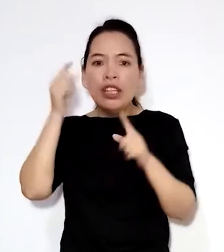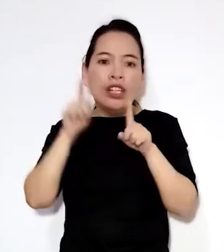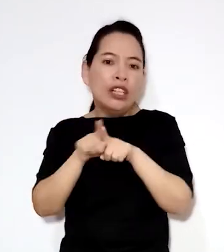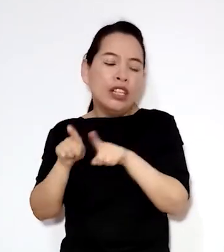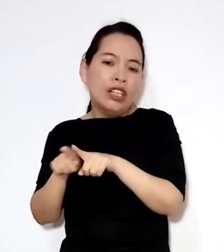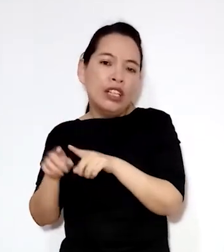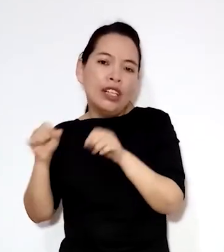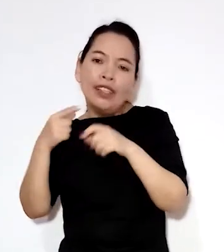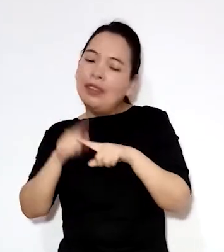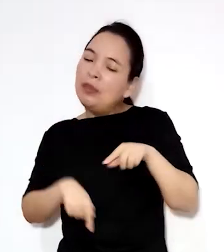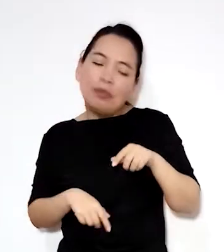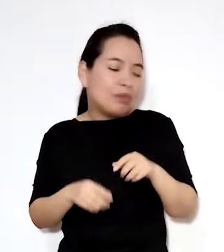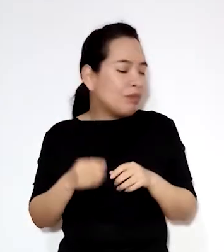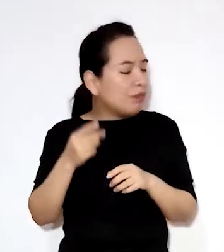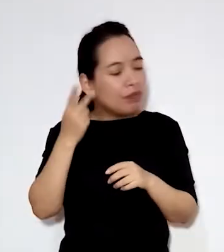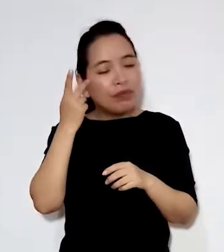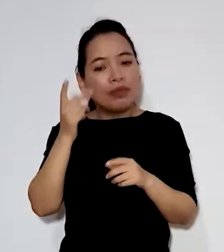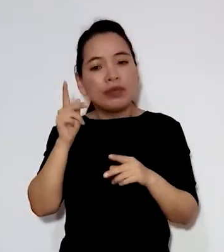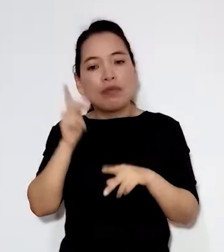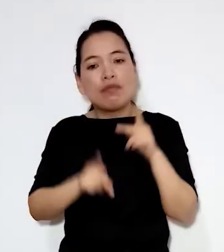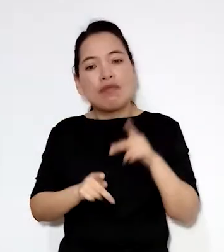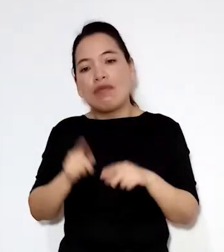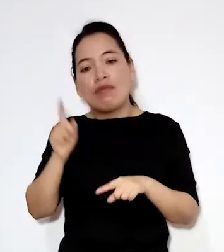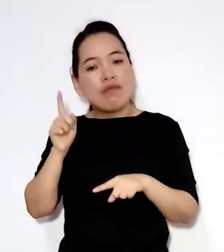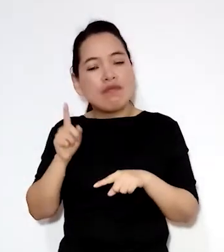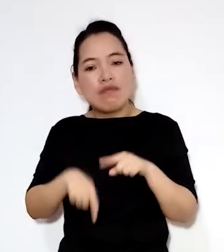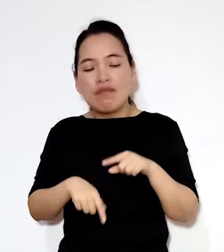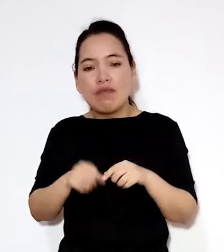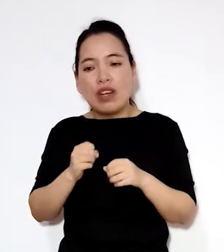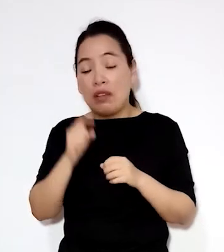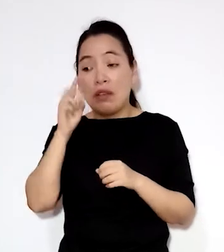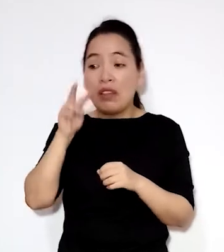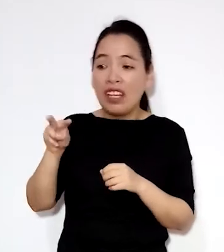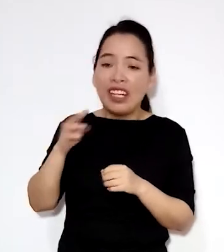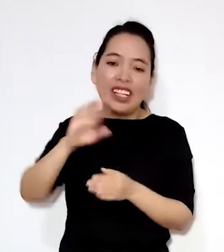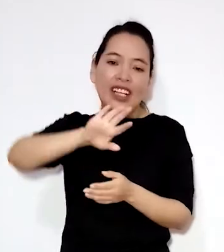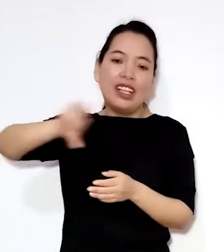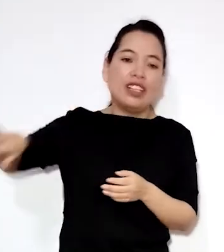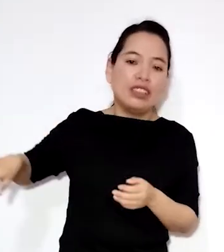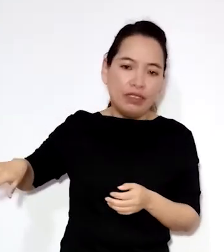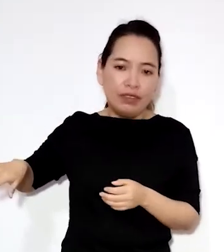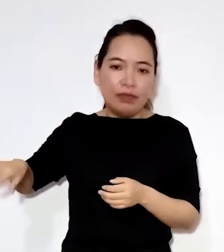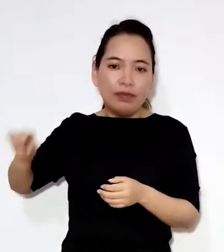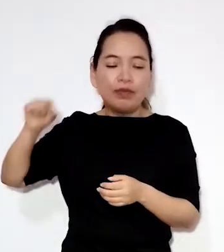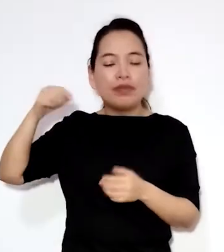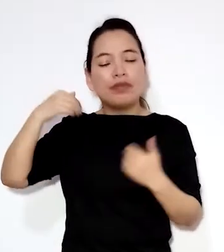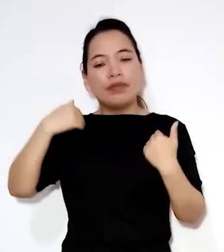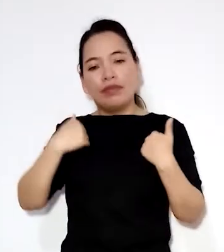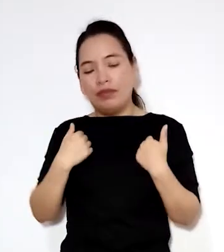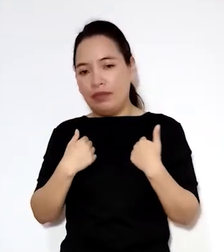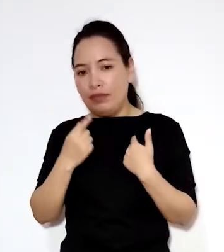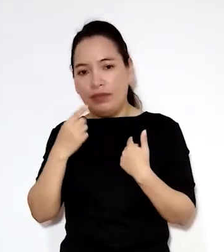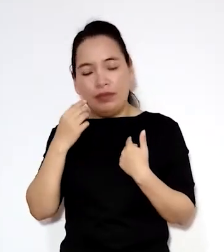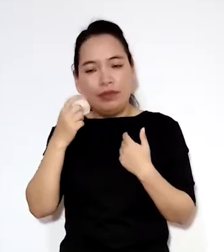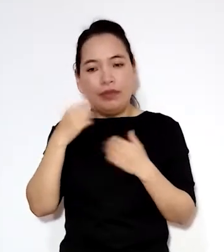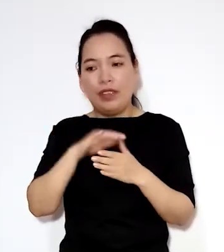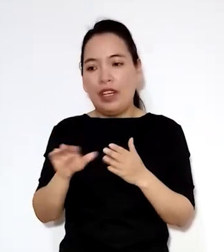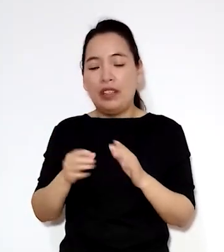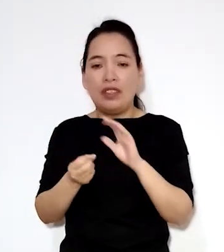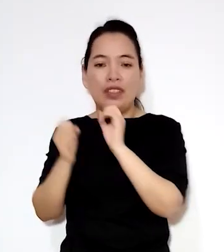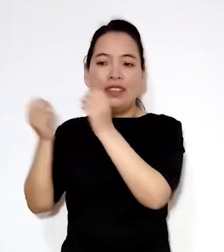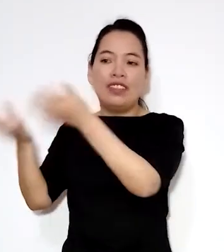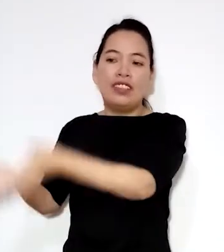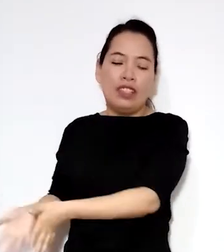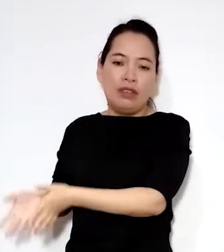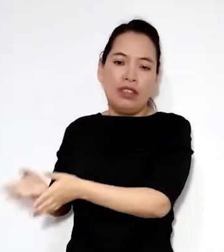una cultura, eso sigue siendo fundamental, es fundamental para ciertos grupos de personas como las personas con discapacidad intelectual, y